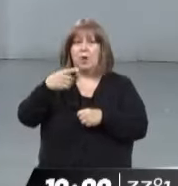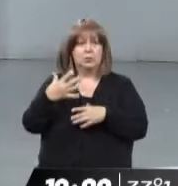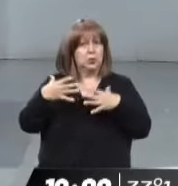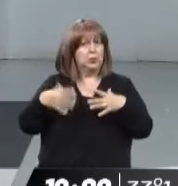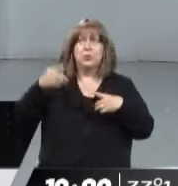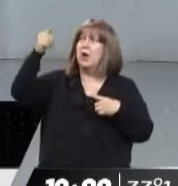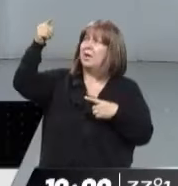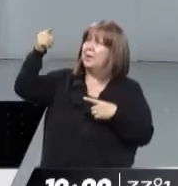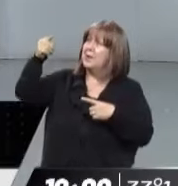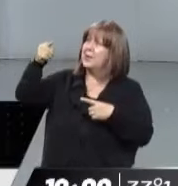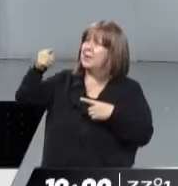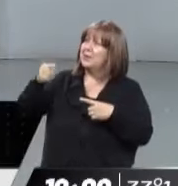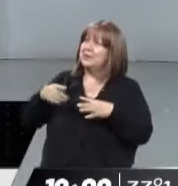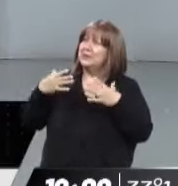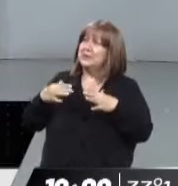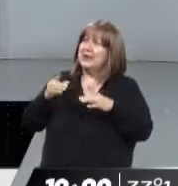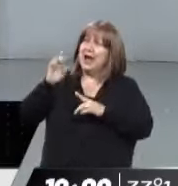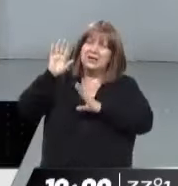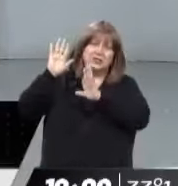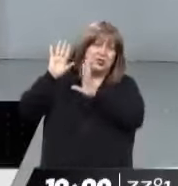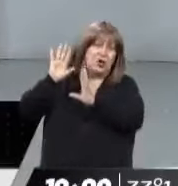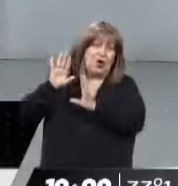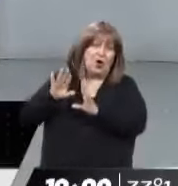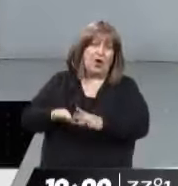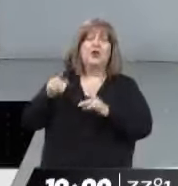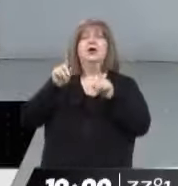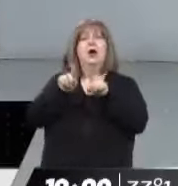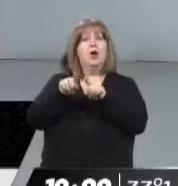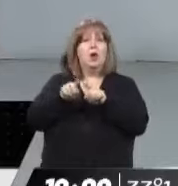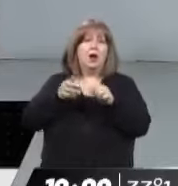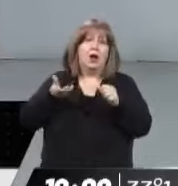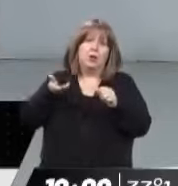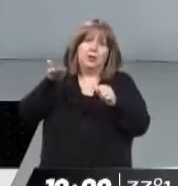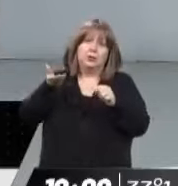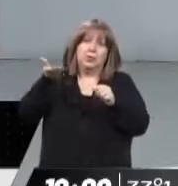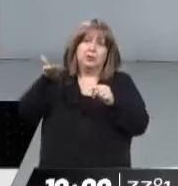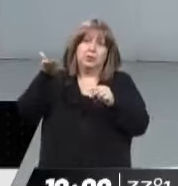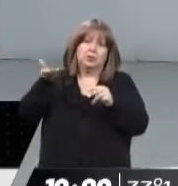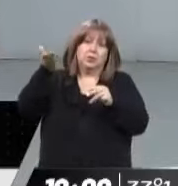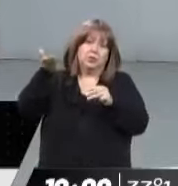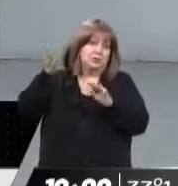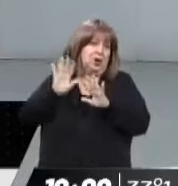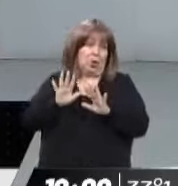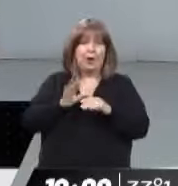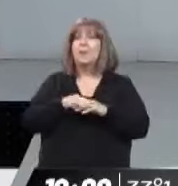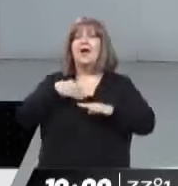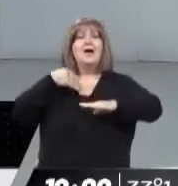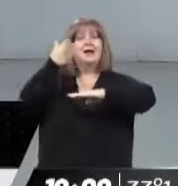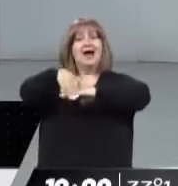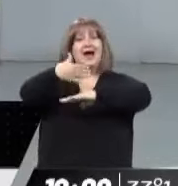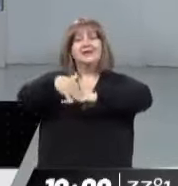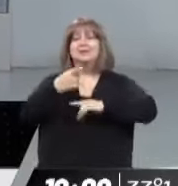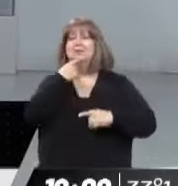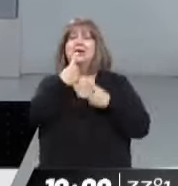el que más aumentó hasta el menos, pero bueno, igualmente todos han tenido importantes cifras, ¿no? Inflacionarias. Bueno, vamos a salir a la calle. ¿Qué es lo que dijo